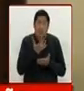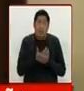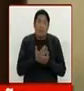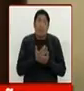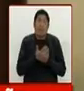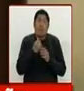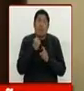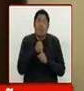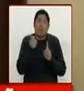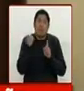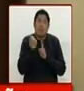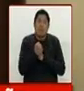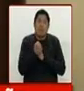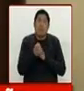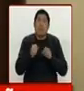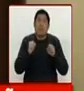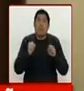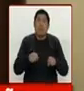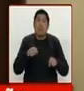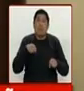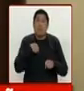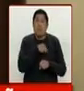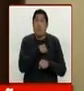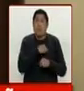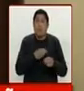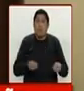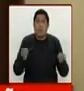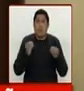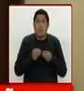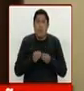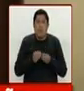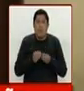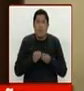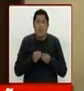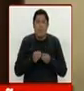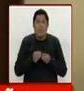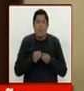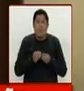verificando esta situación y podamos tener un mayor